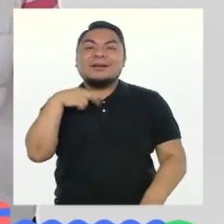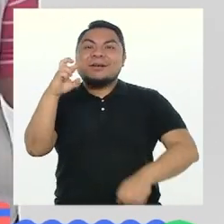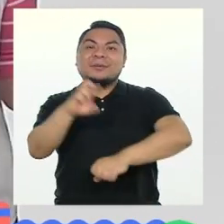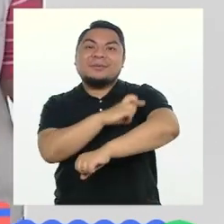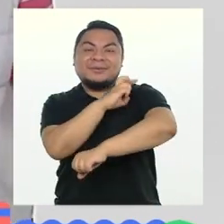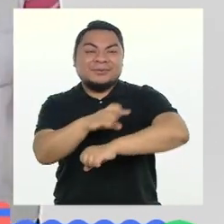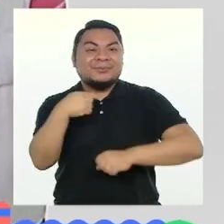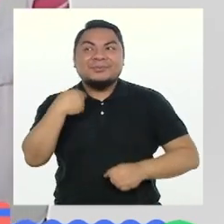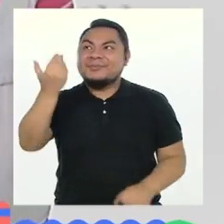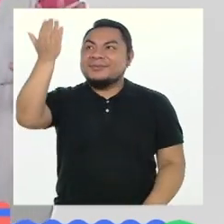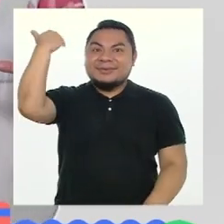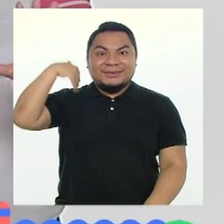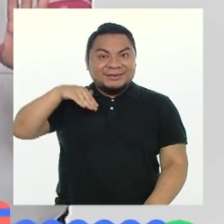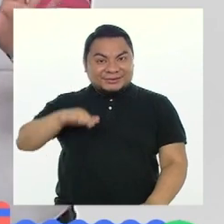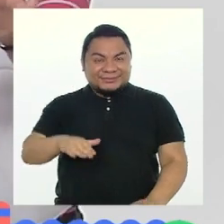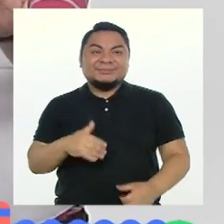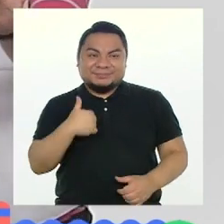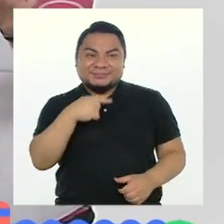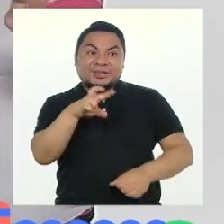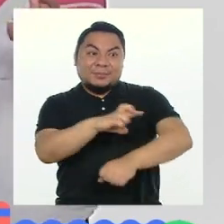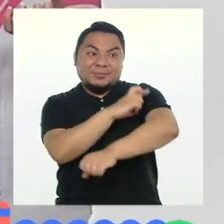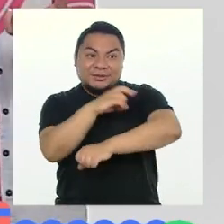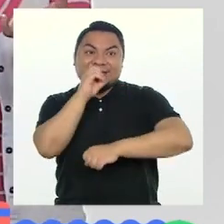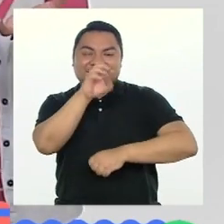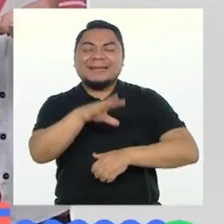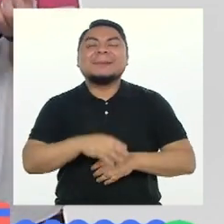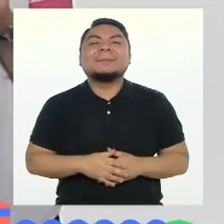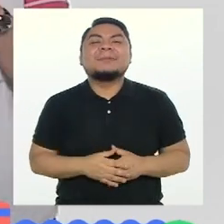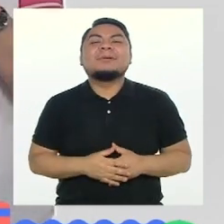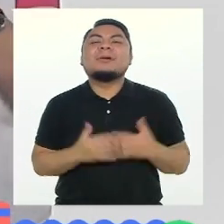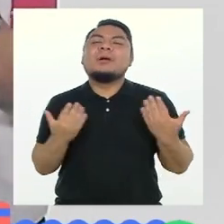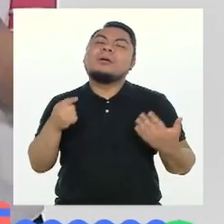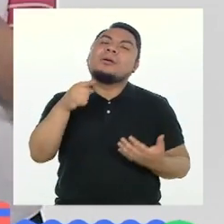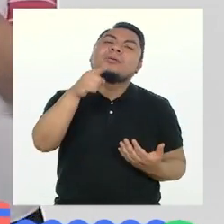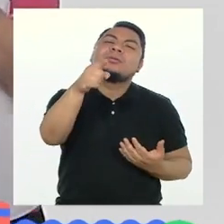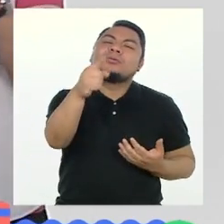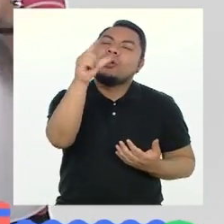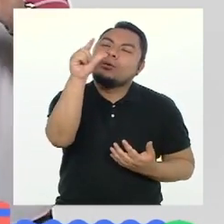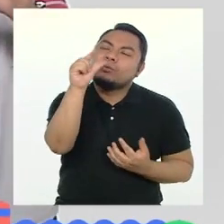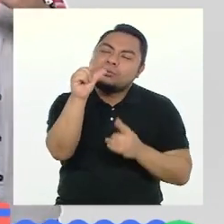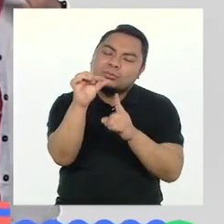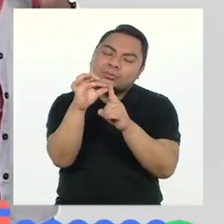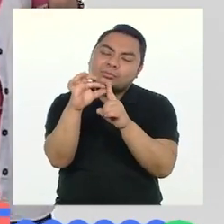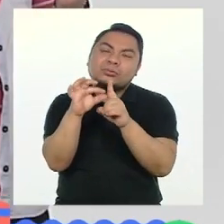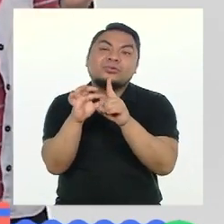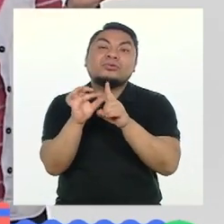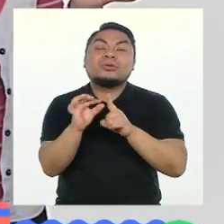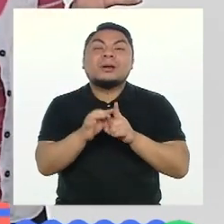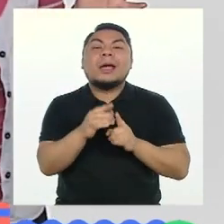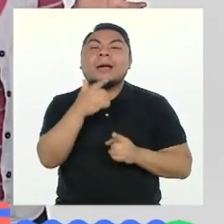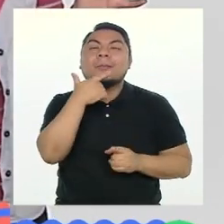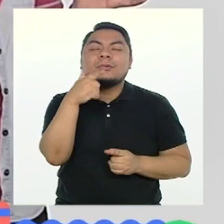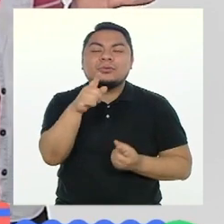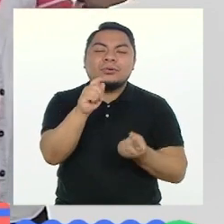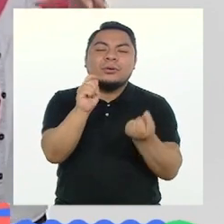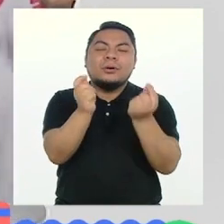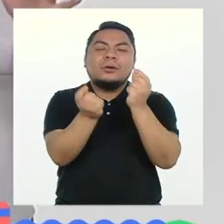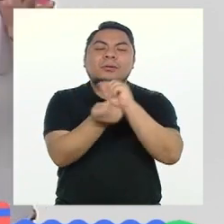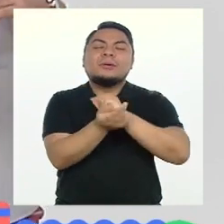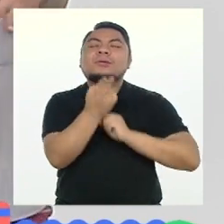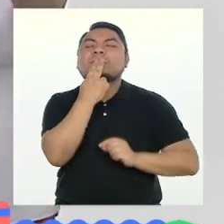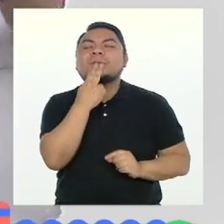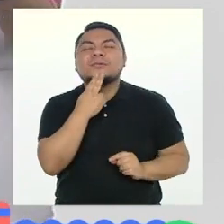que inventé cuando era niña. Dice así. Tú, pequeño maíz amarillo, te conviertes en delicioso